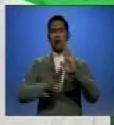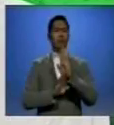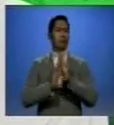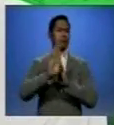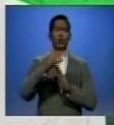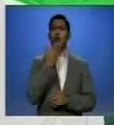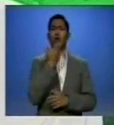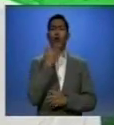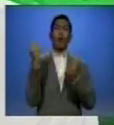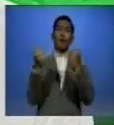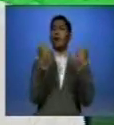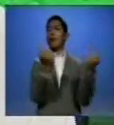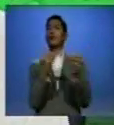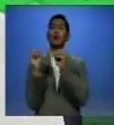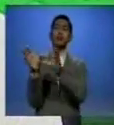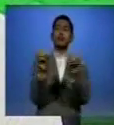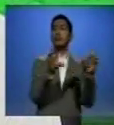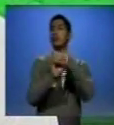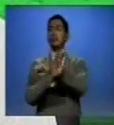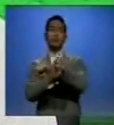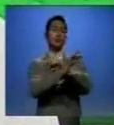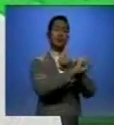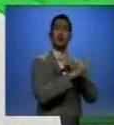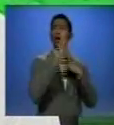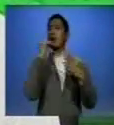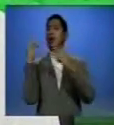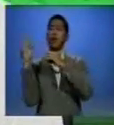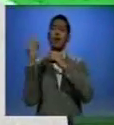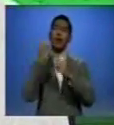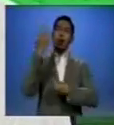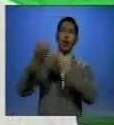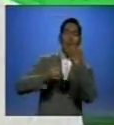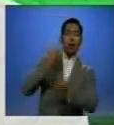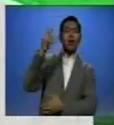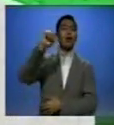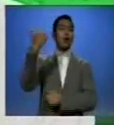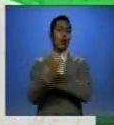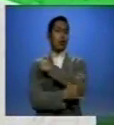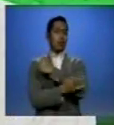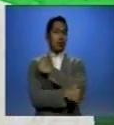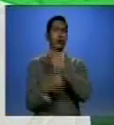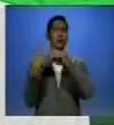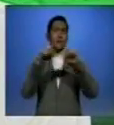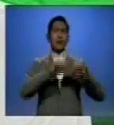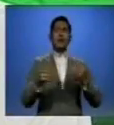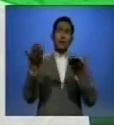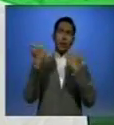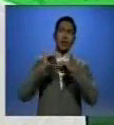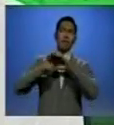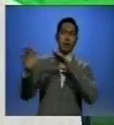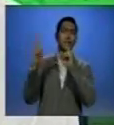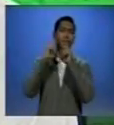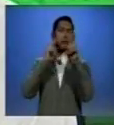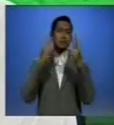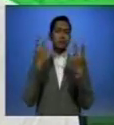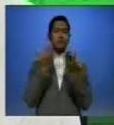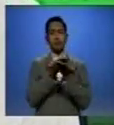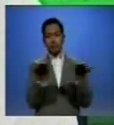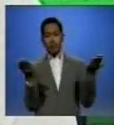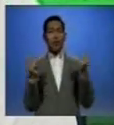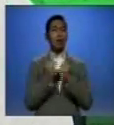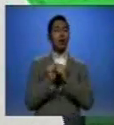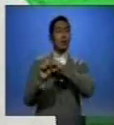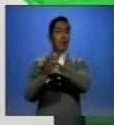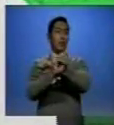el famoso gasto público. La publicidad que se hace en el exterior, las oficinas comerciales también promocionan el sector turístico, por la promoción que se ha hecho